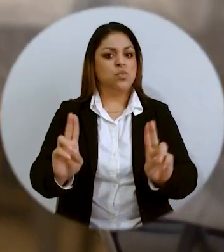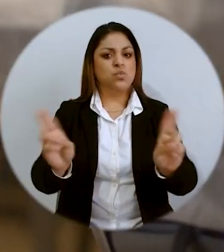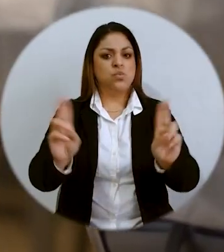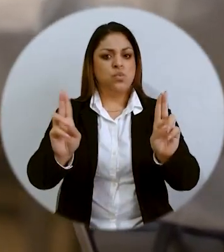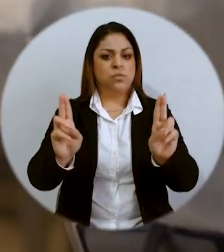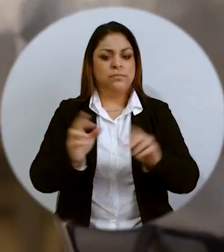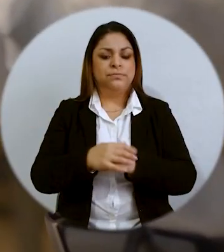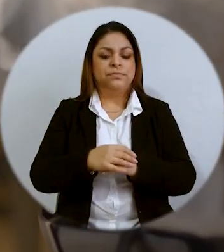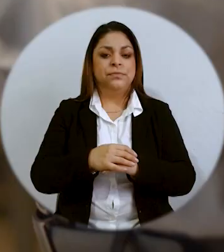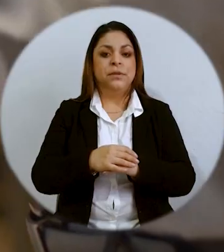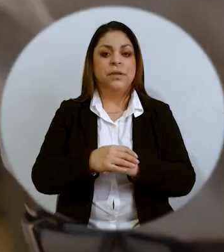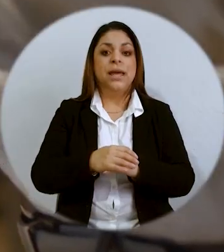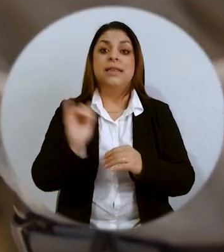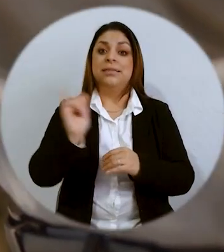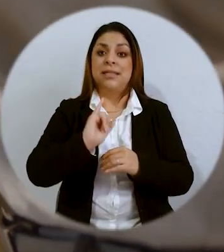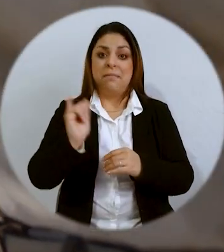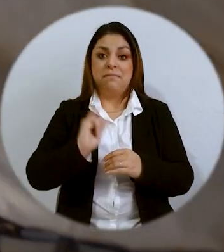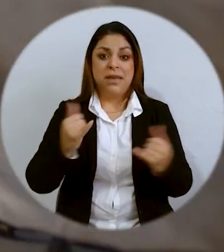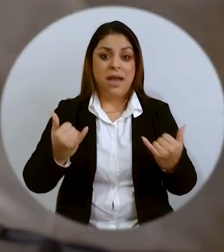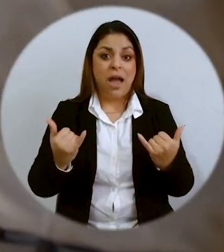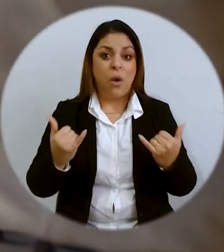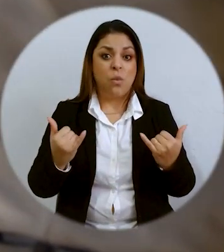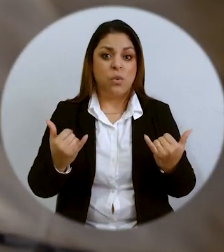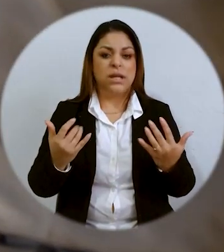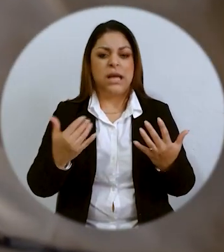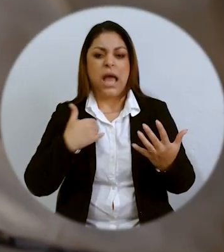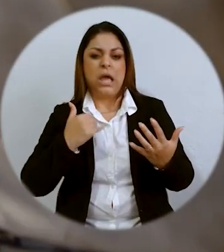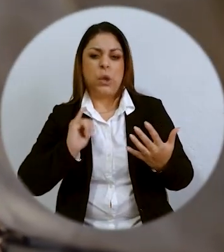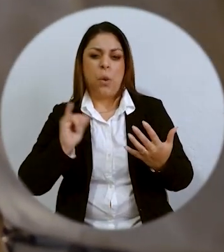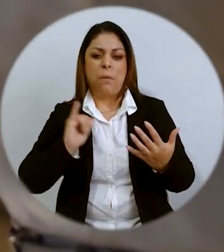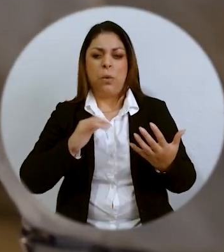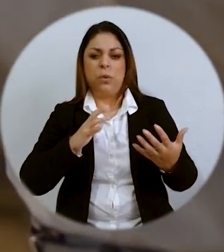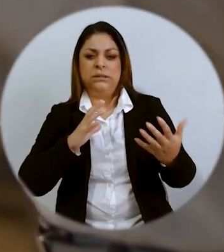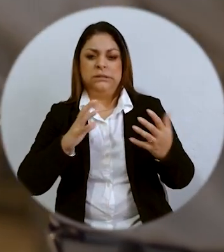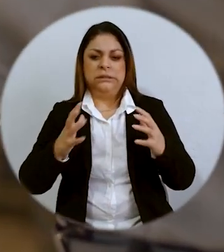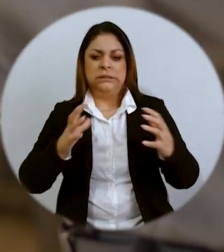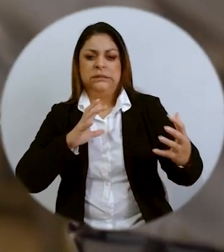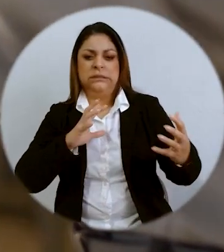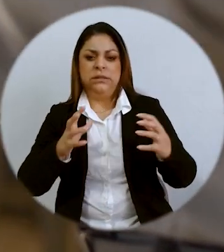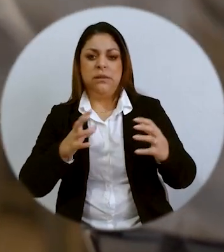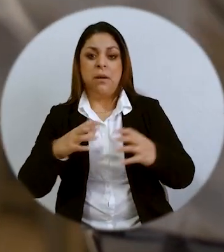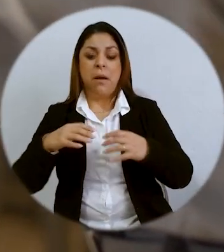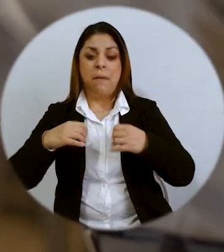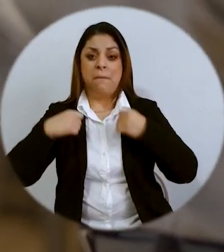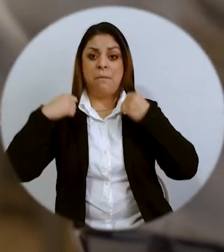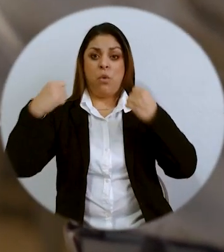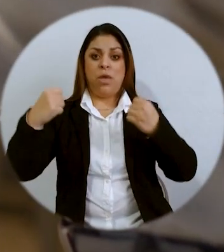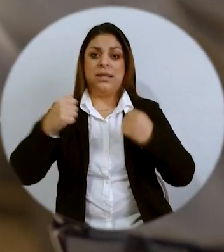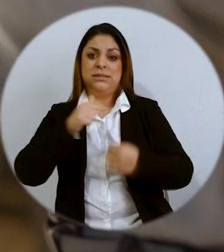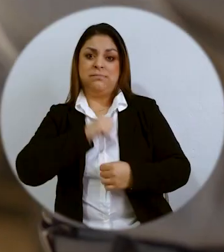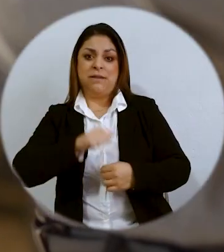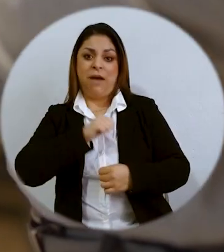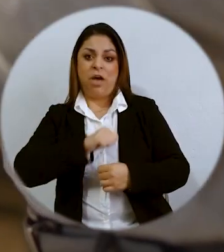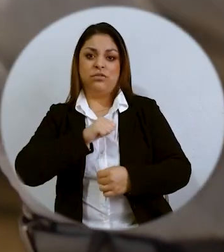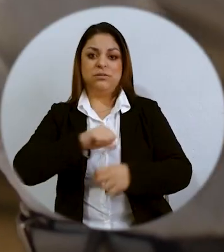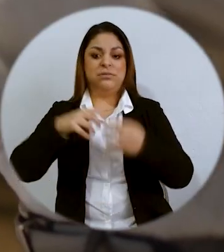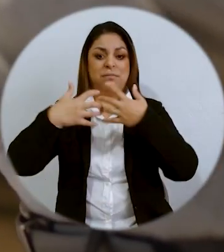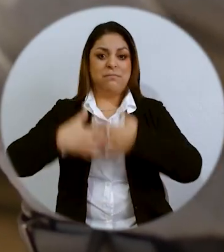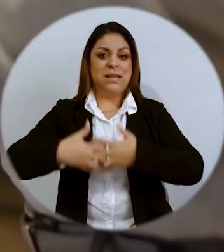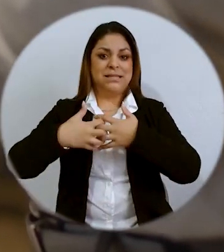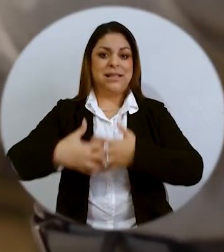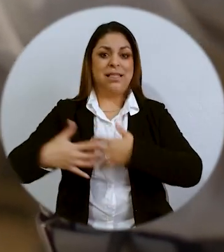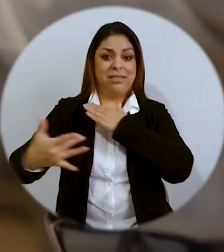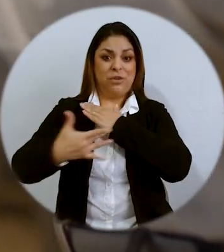un momento en el que se da también una pugna entre los poderes privados de las